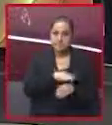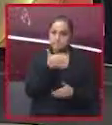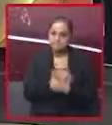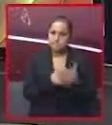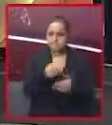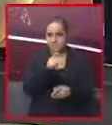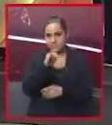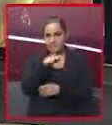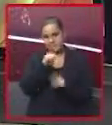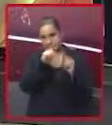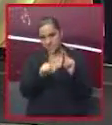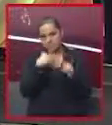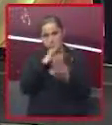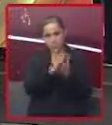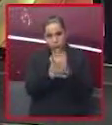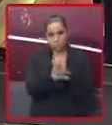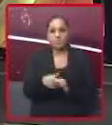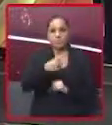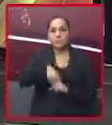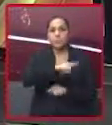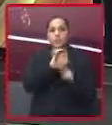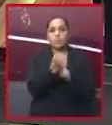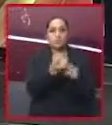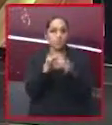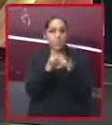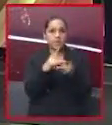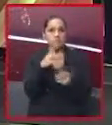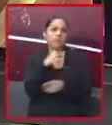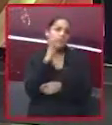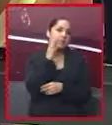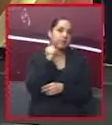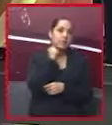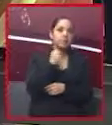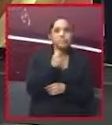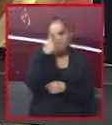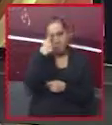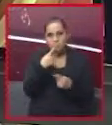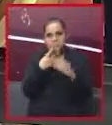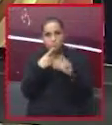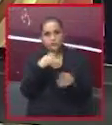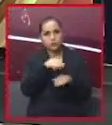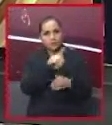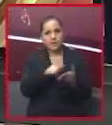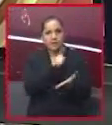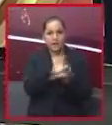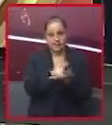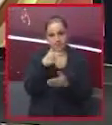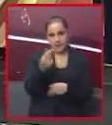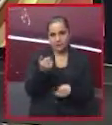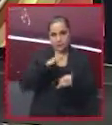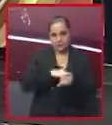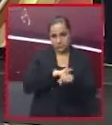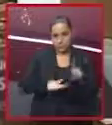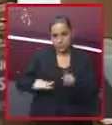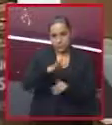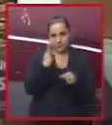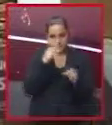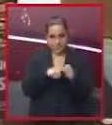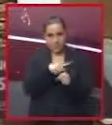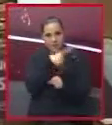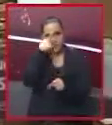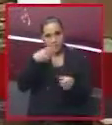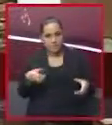del Senado de la República avalaron la minuta de dictamen de reforma a la Ley Orgánica de la Administración Pública Federal en materia de control interno del